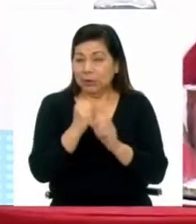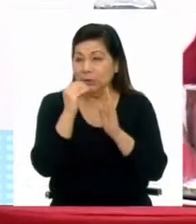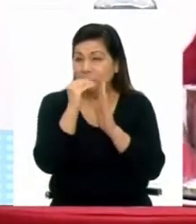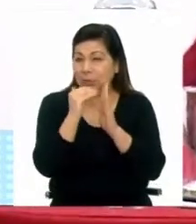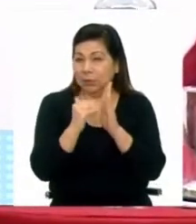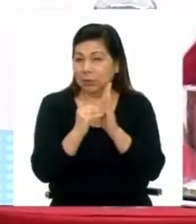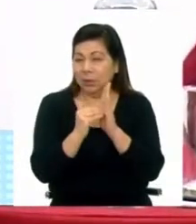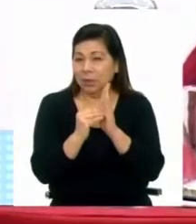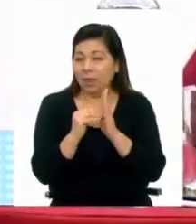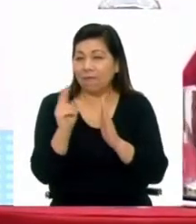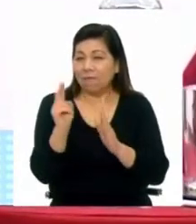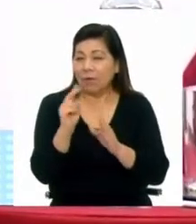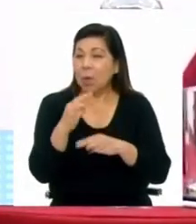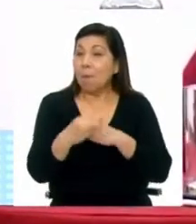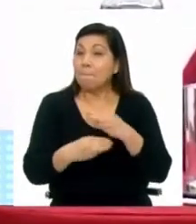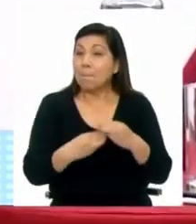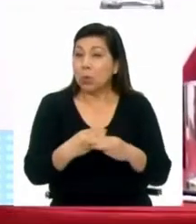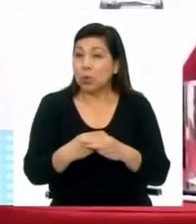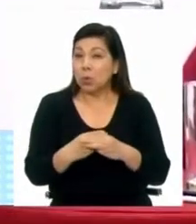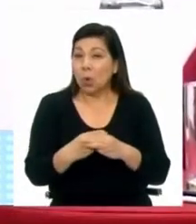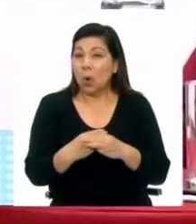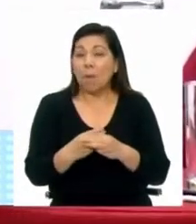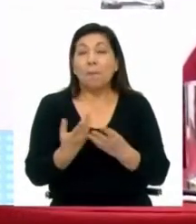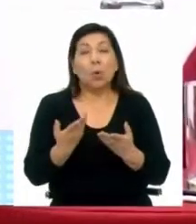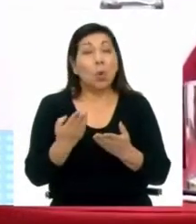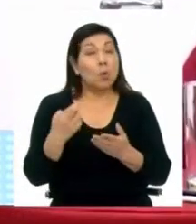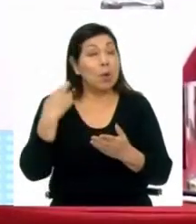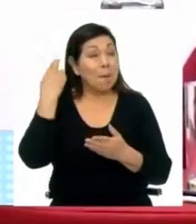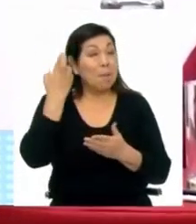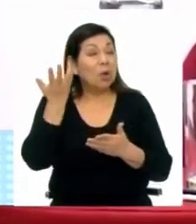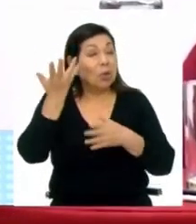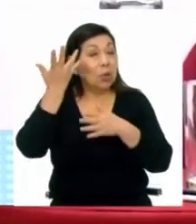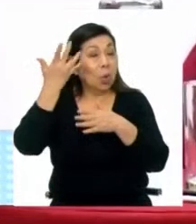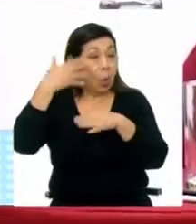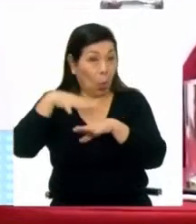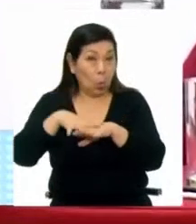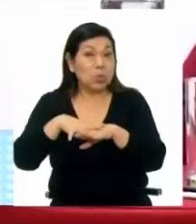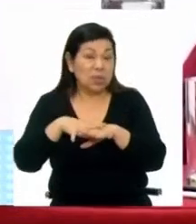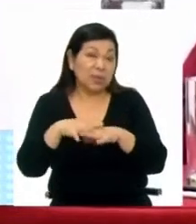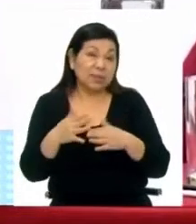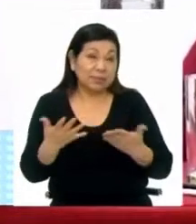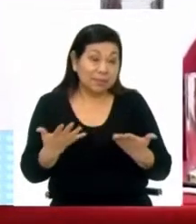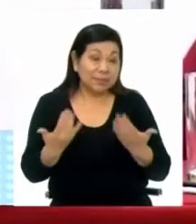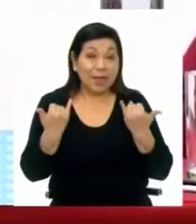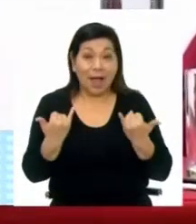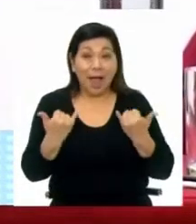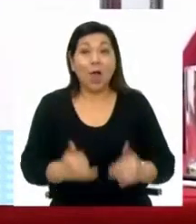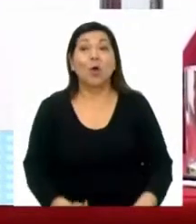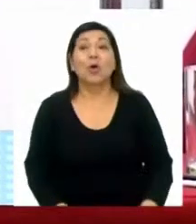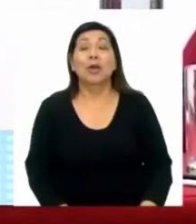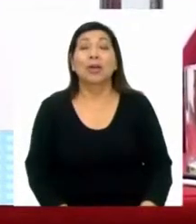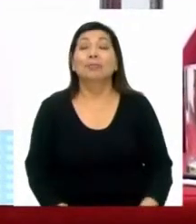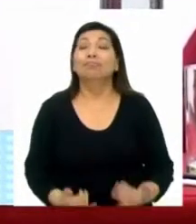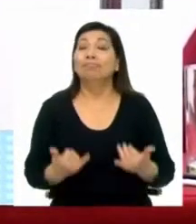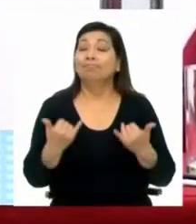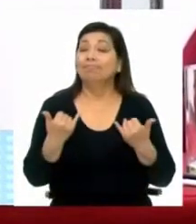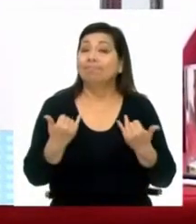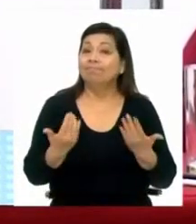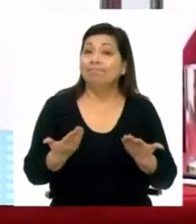Verde Mundial, pero con una política inclusiva. En definitiva, en este momento se viene